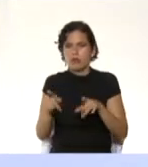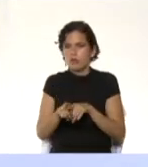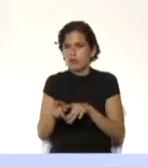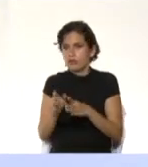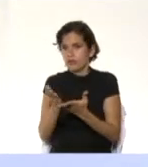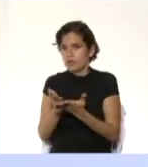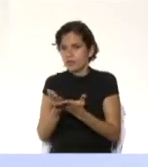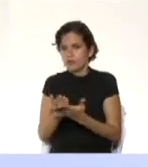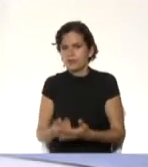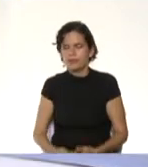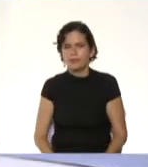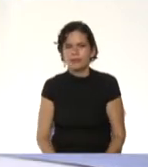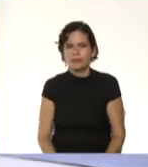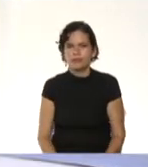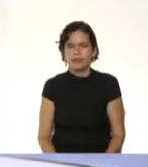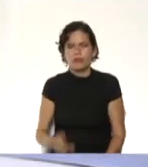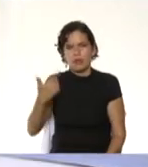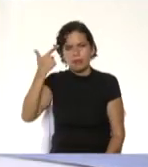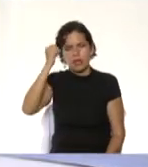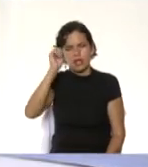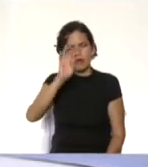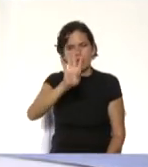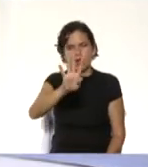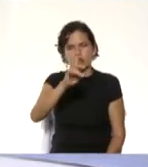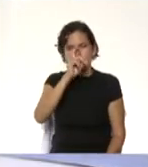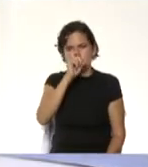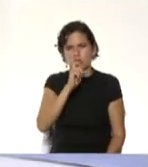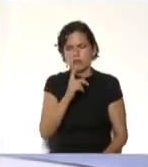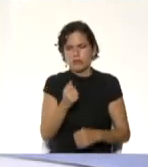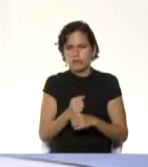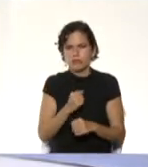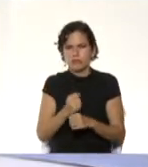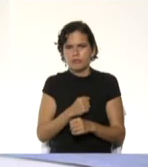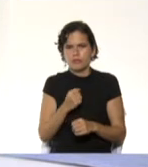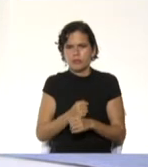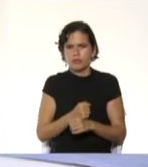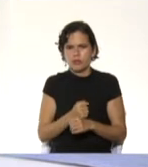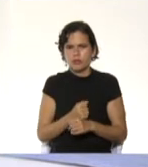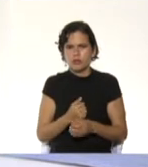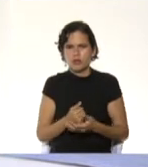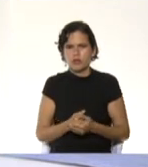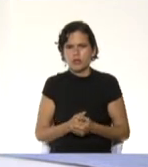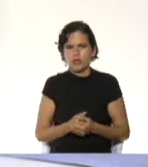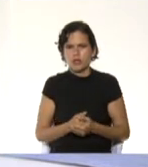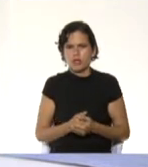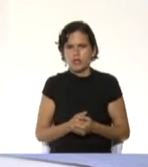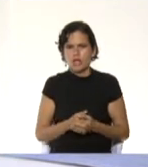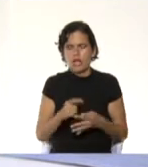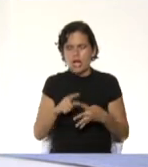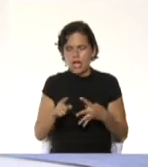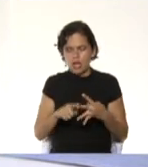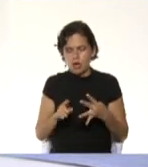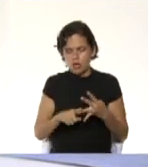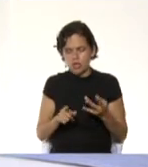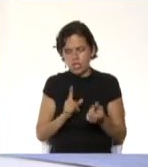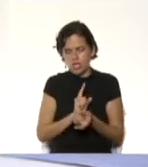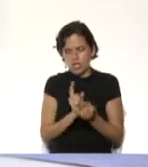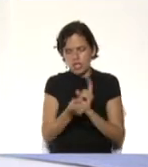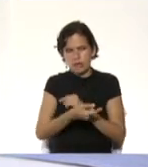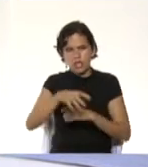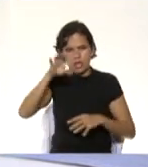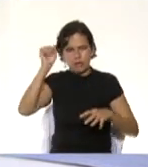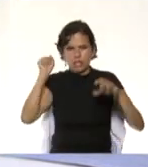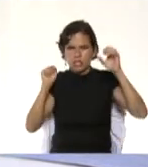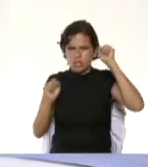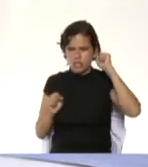año vamos a estar trabajando lo que son los factores que modifican el aprendizaje. Fíjense, muchas veces escuchamos